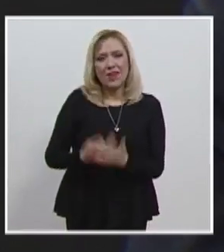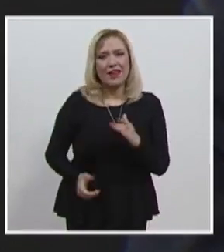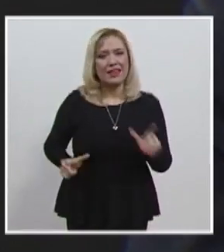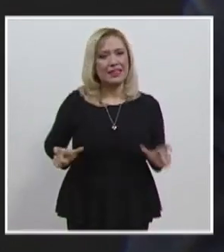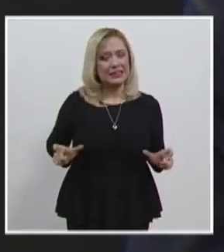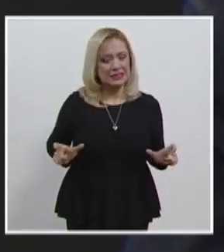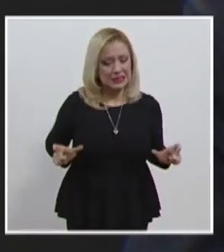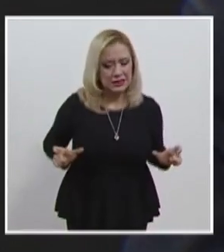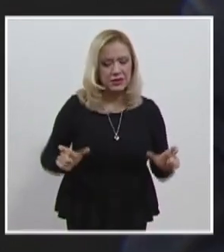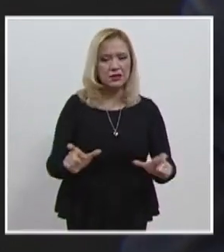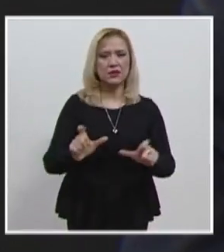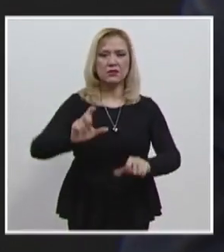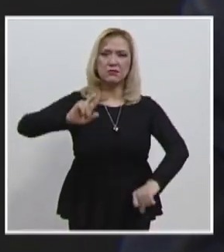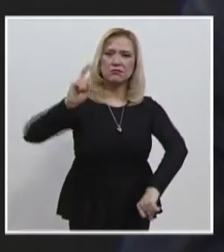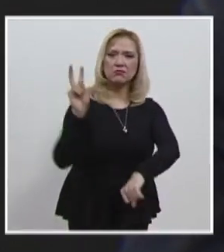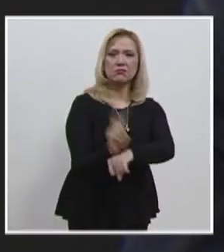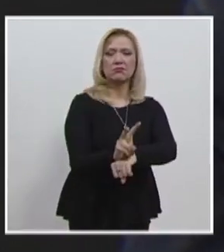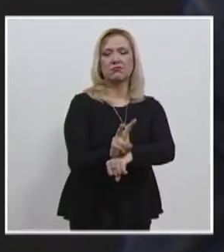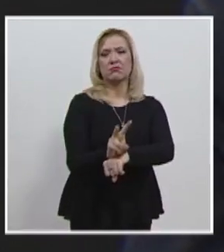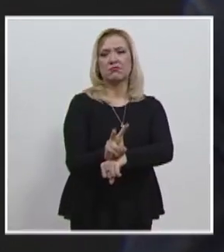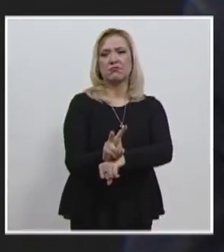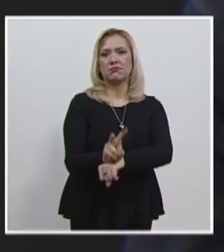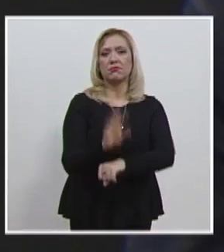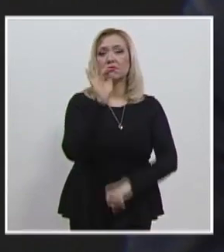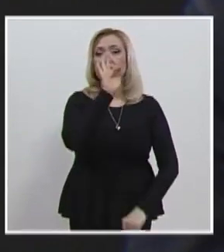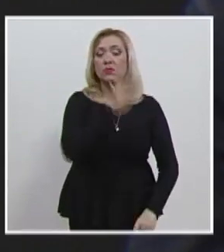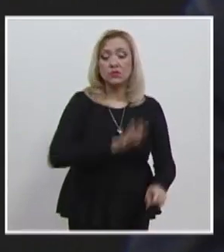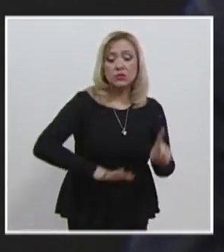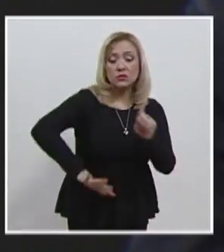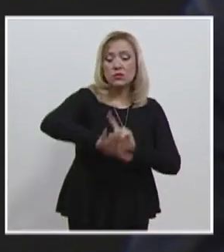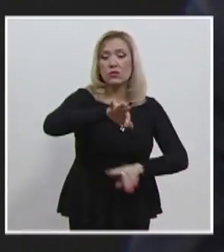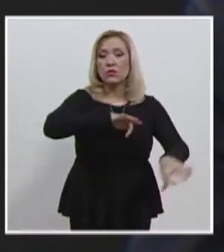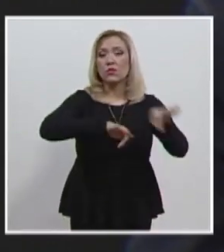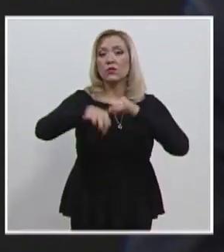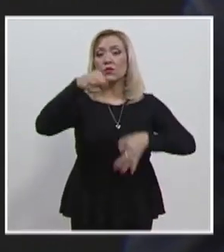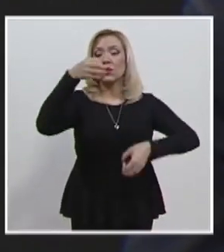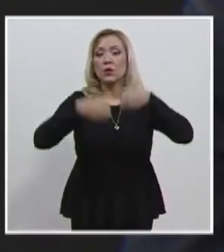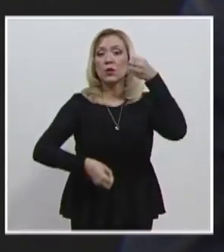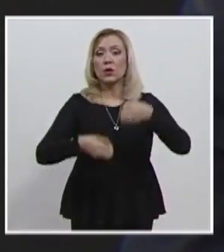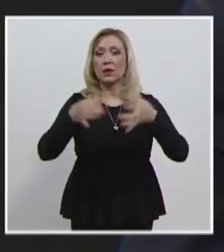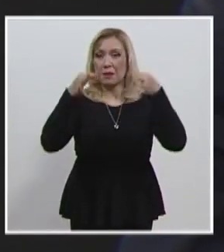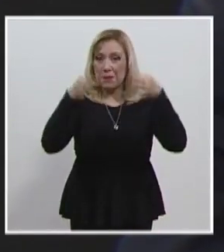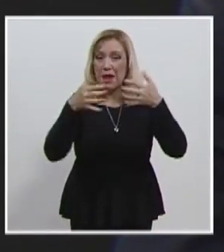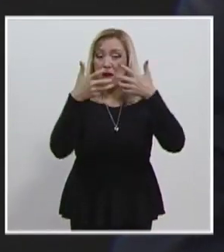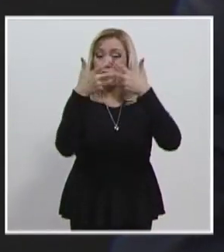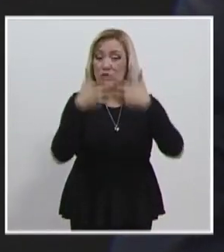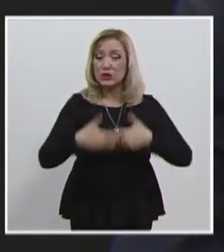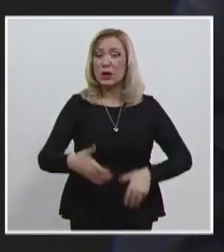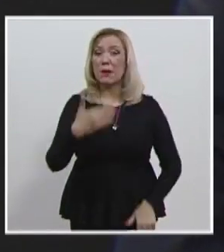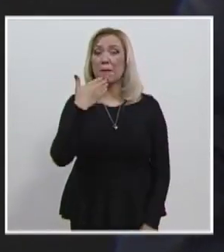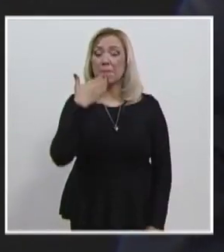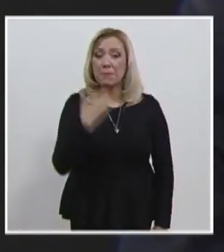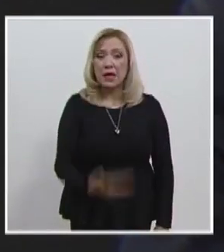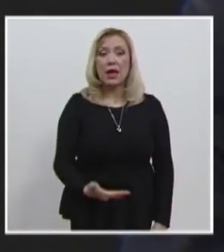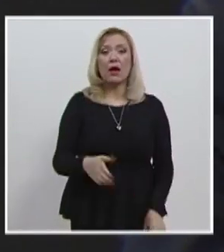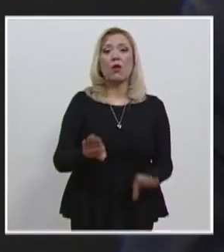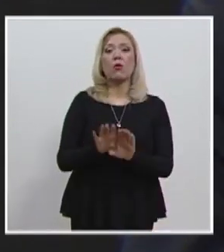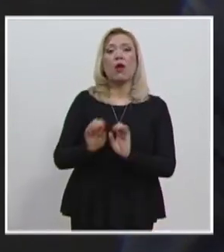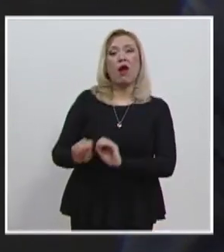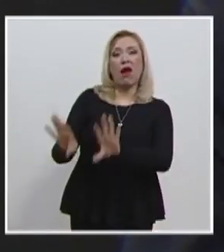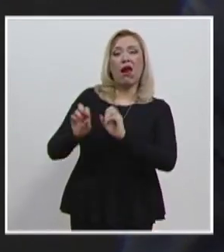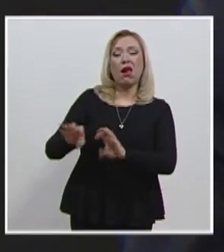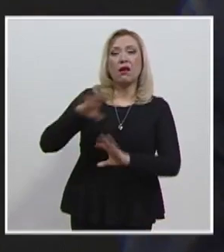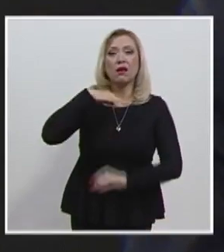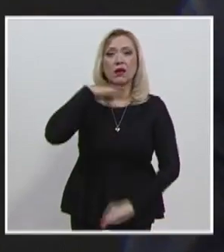no tengamos un sistema de Justicia que funcione de manera adecuada que no tolere la impunidad y